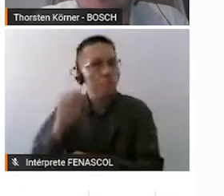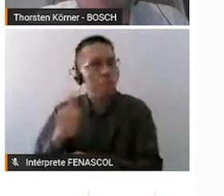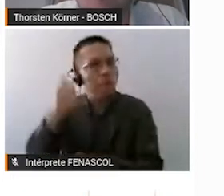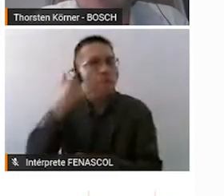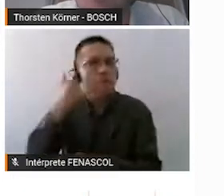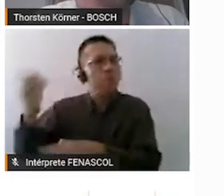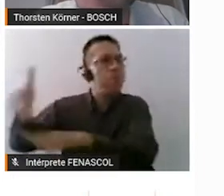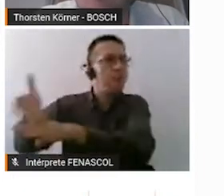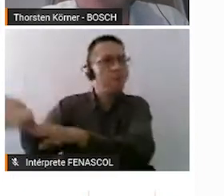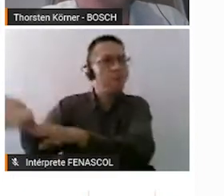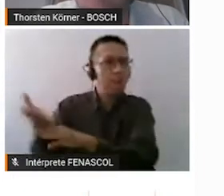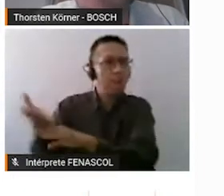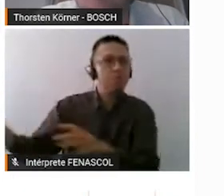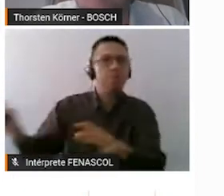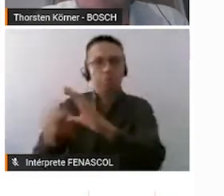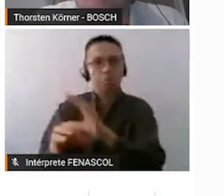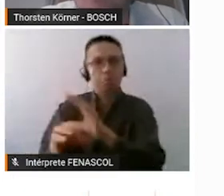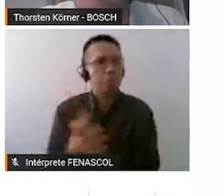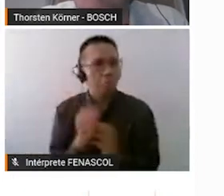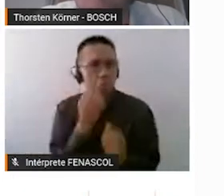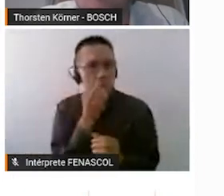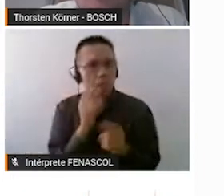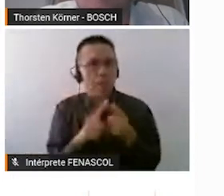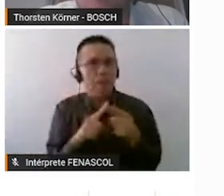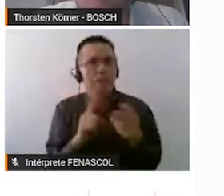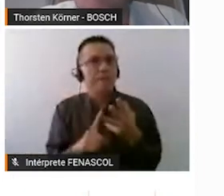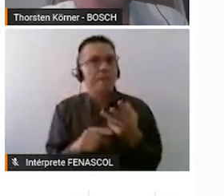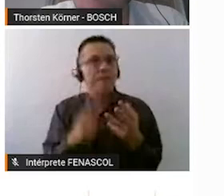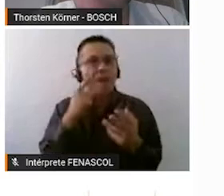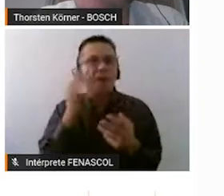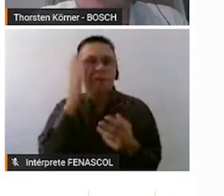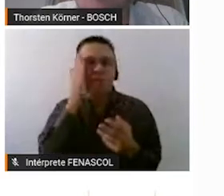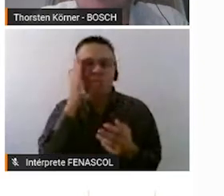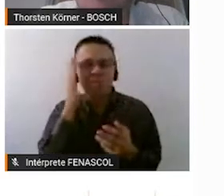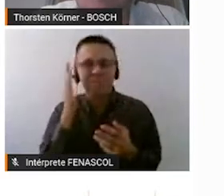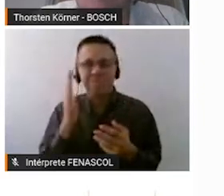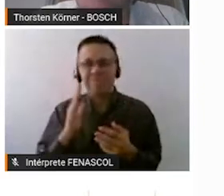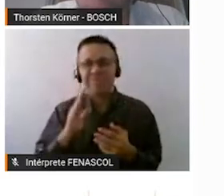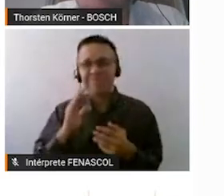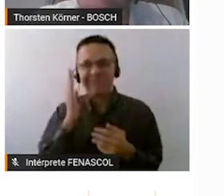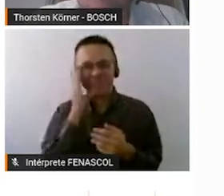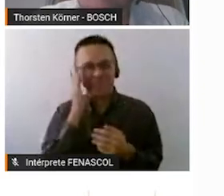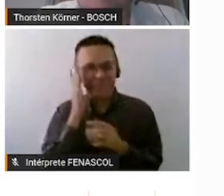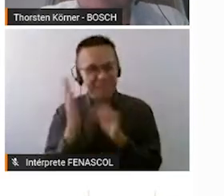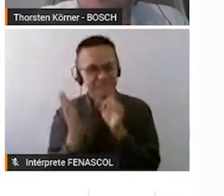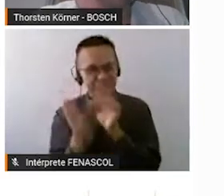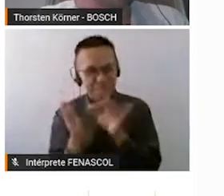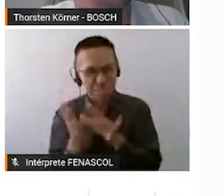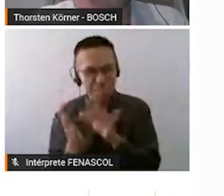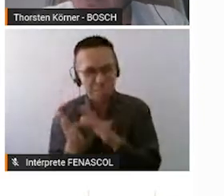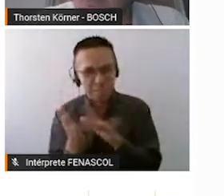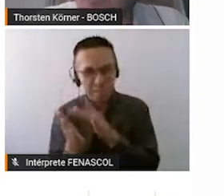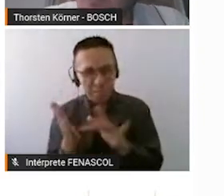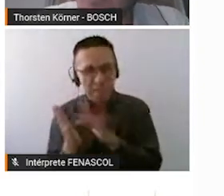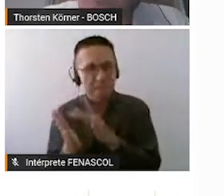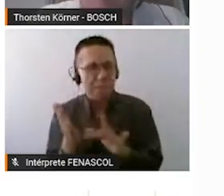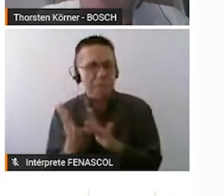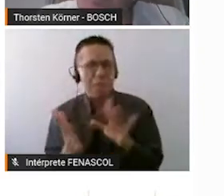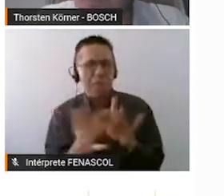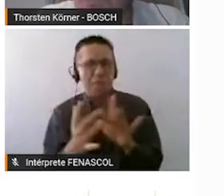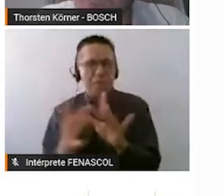con el advenimiento de la tecnología de los smartphones, ahí también comenzamos a tener muchos más objetos